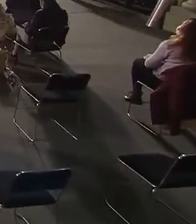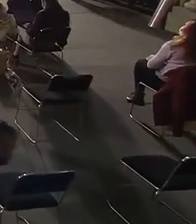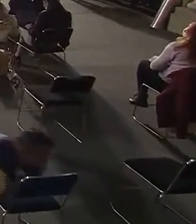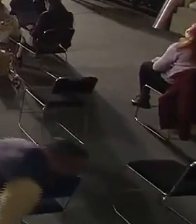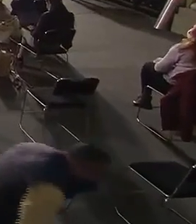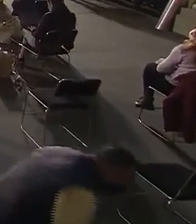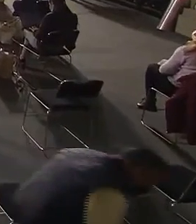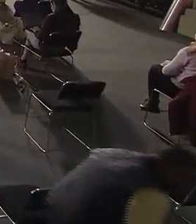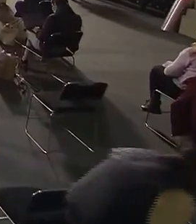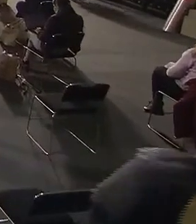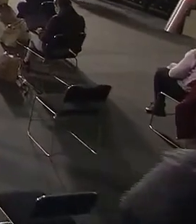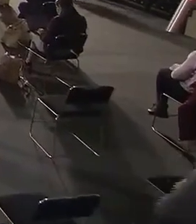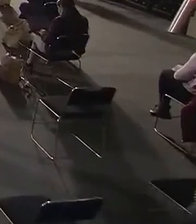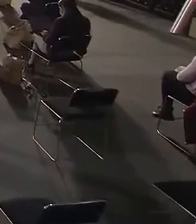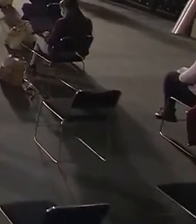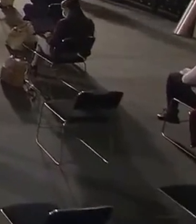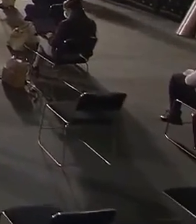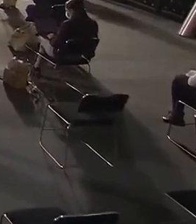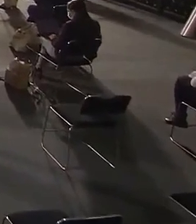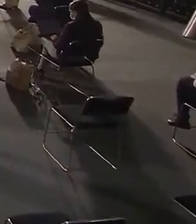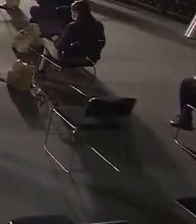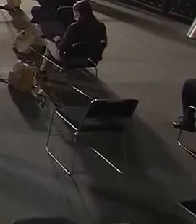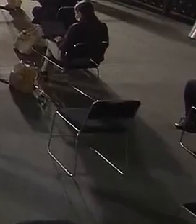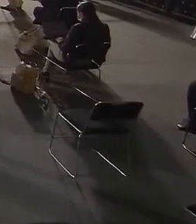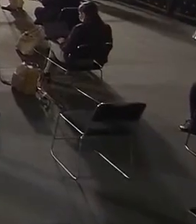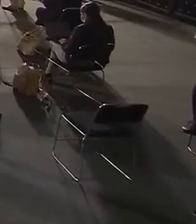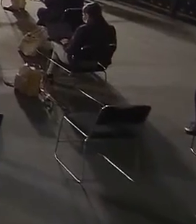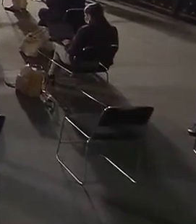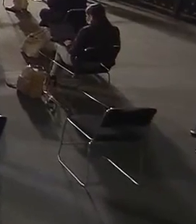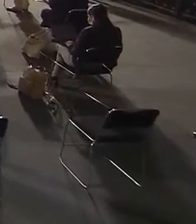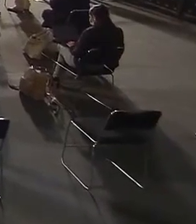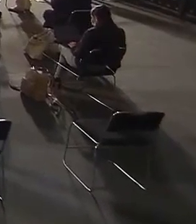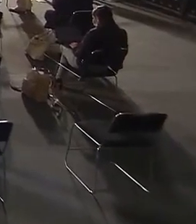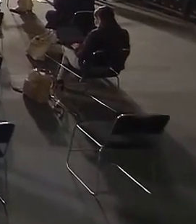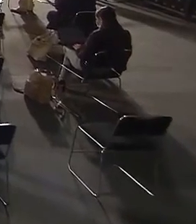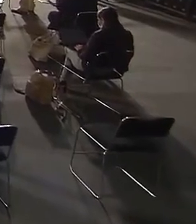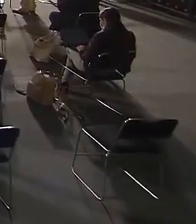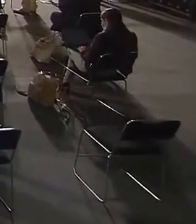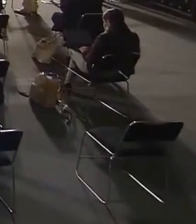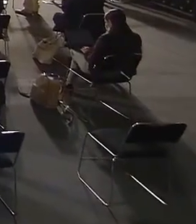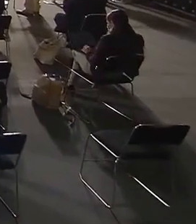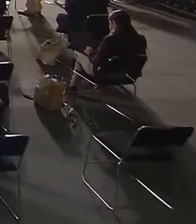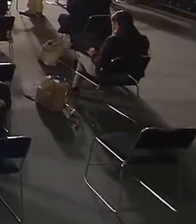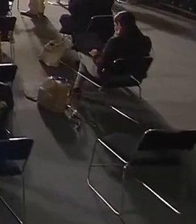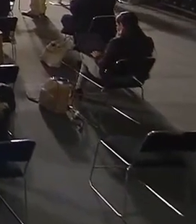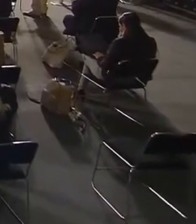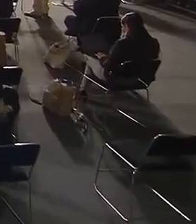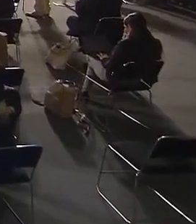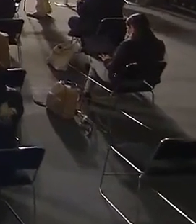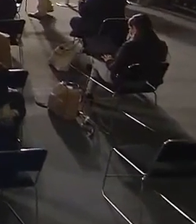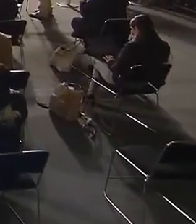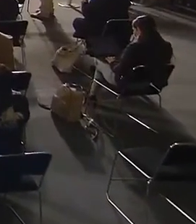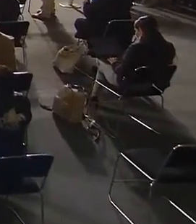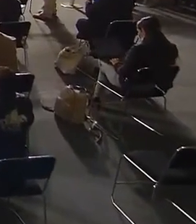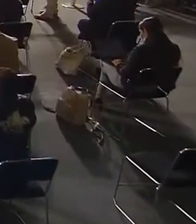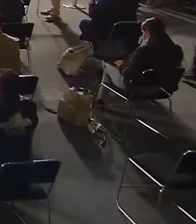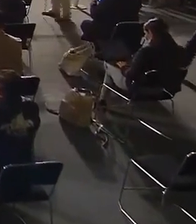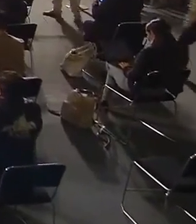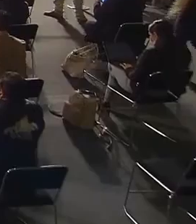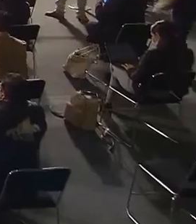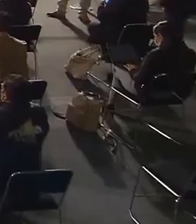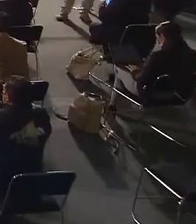Bueno, muy buenos días, señor presidente. Buenos días a todos y todas. Daremos un breve informe de lo que son los avances del programa de mejoramiento urbano. Siguiente